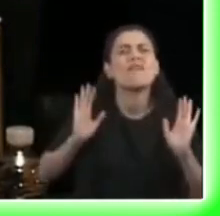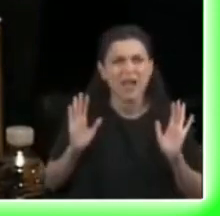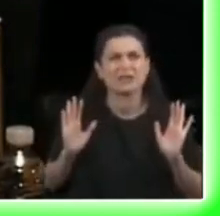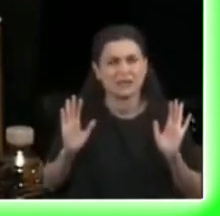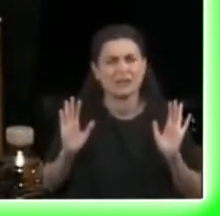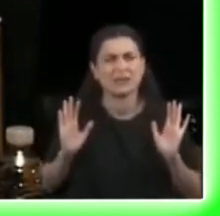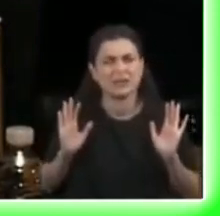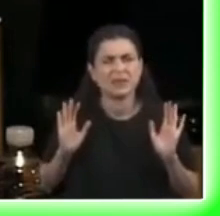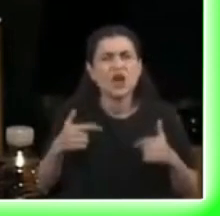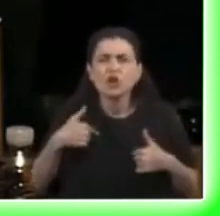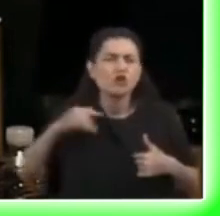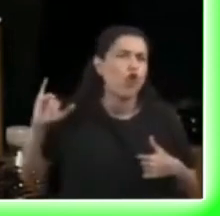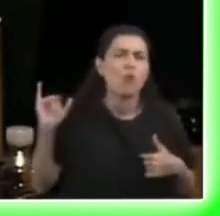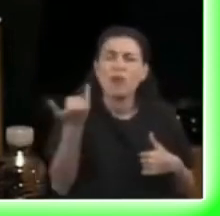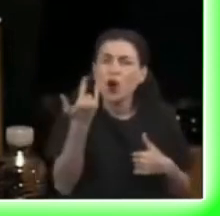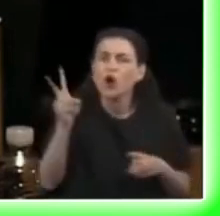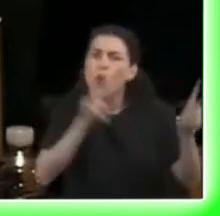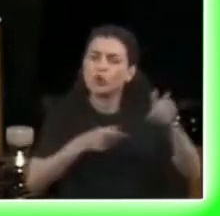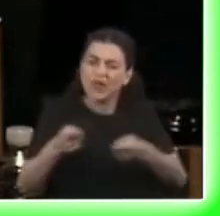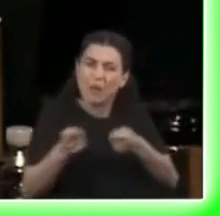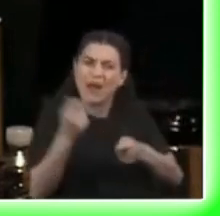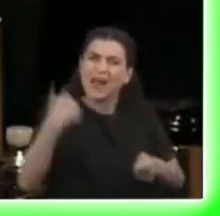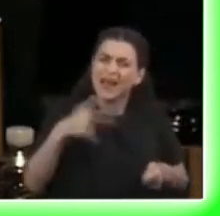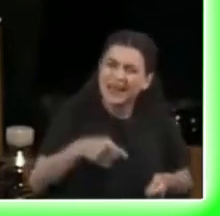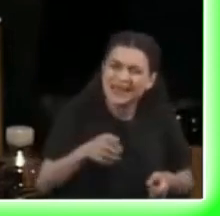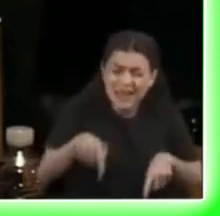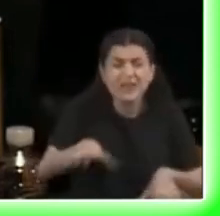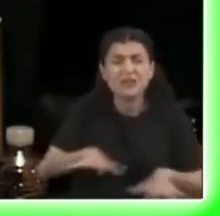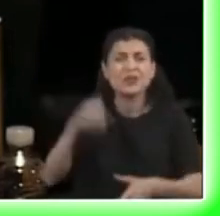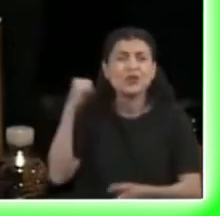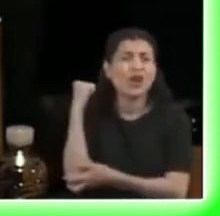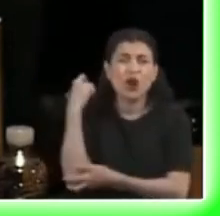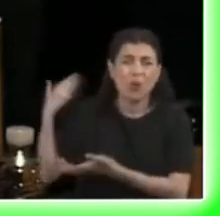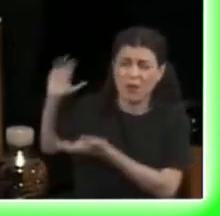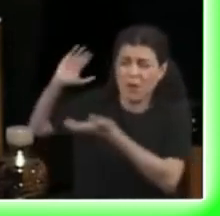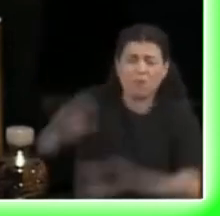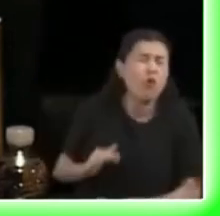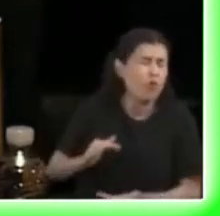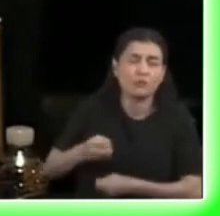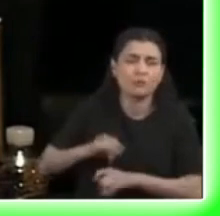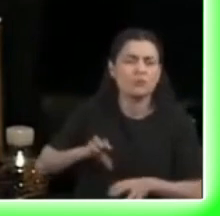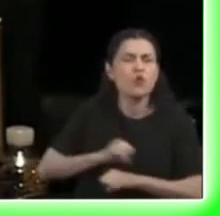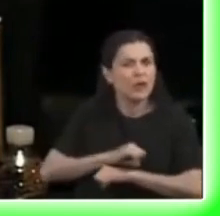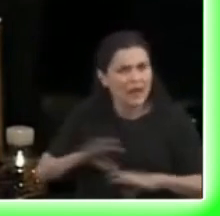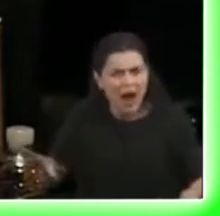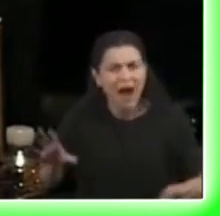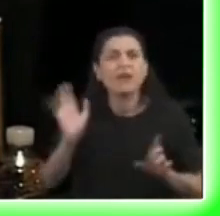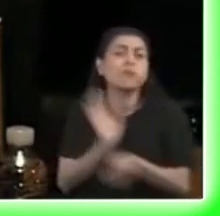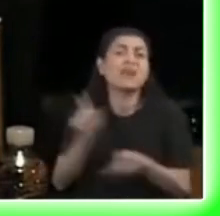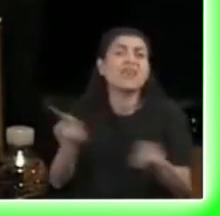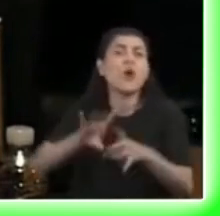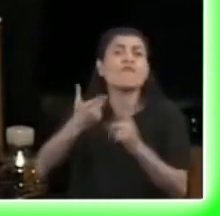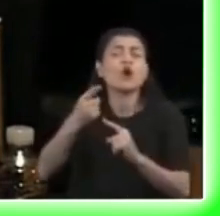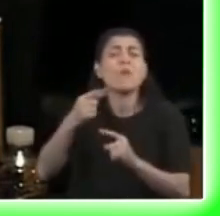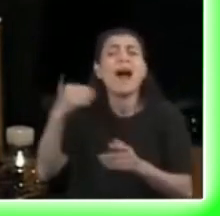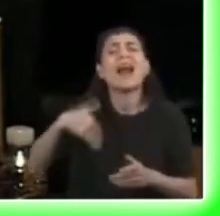Porque tenemos que gobernar un país en las peores condiciones económicas jamás heredadas, con indicadores propios de un país en guerra. Y